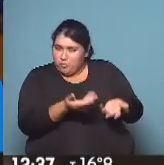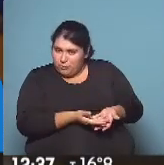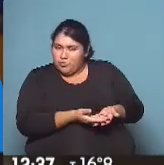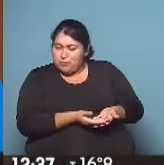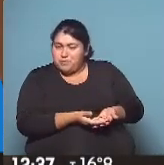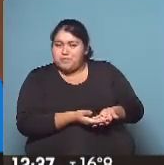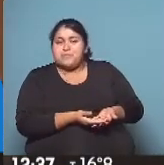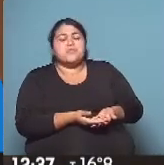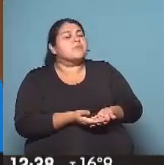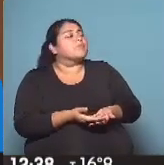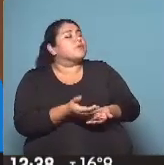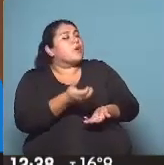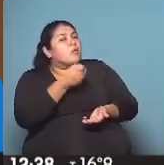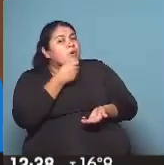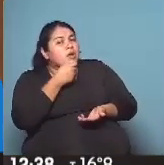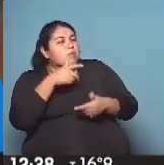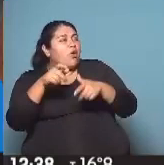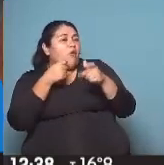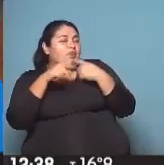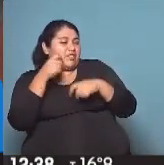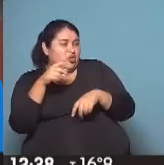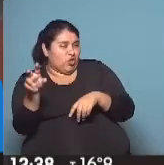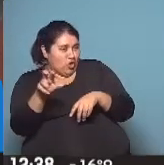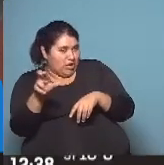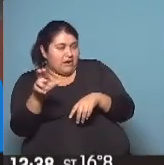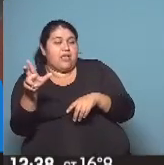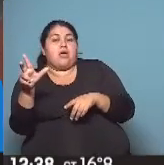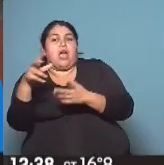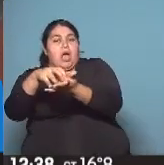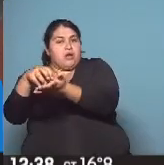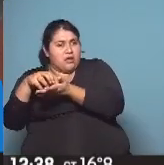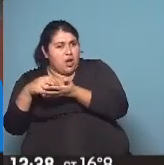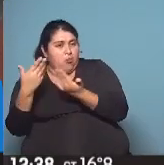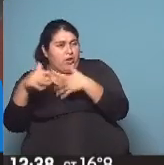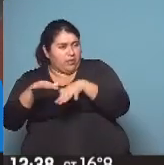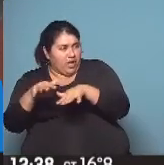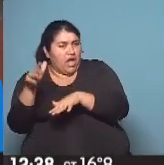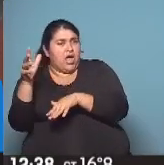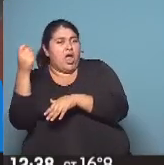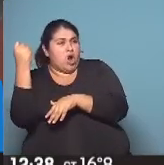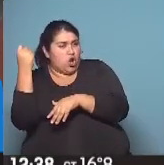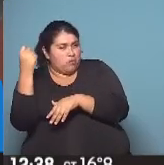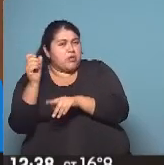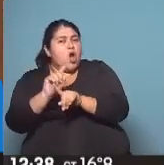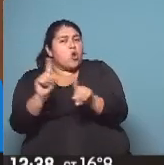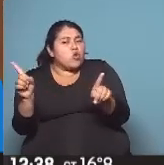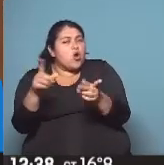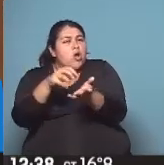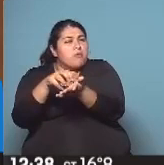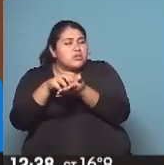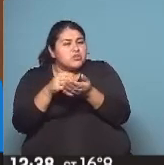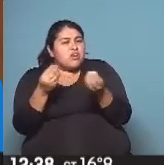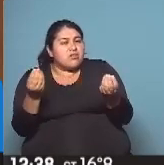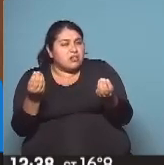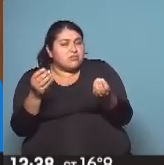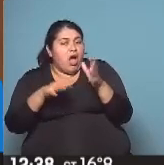el empresario? Cuando uno dice, bueno, vendieron dólares, a ver, ella, ¿podemos mover esa economía o la mueven los grandes empresarios que aparentemente